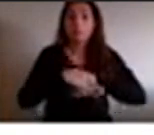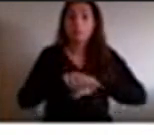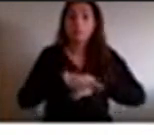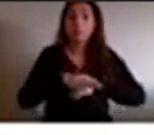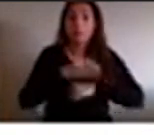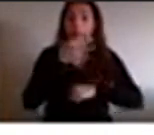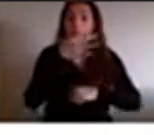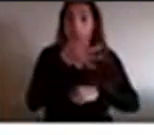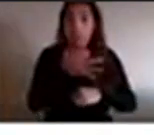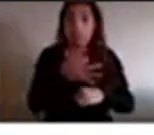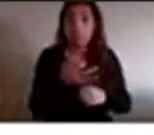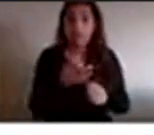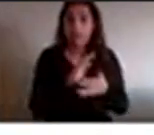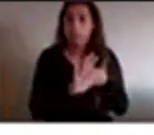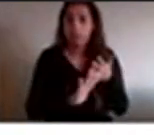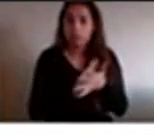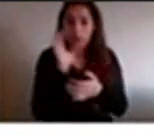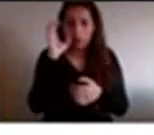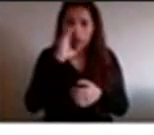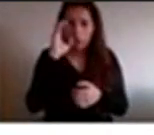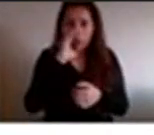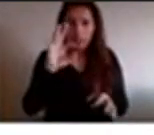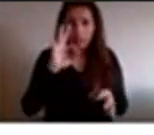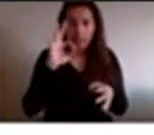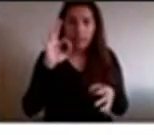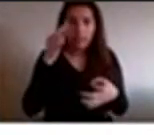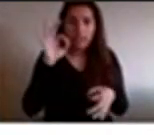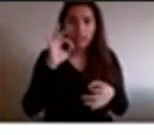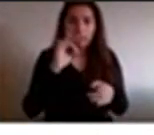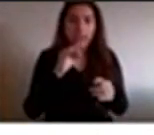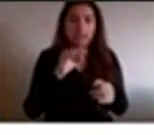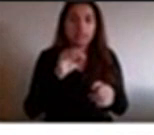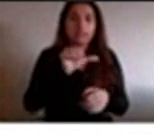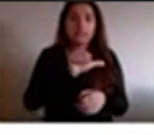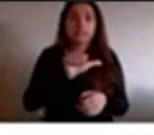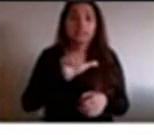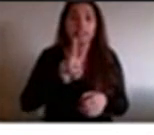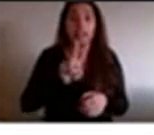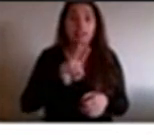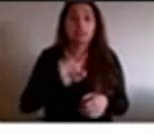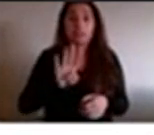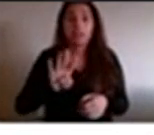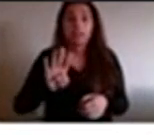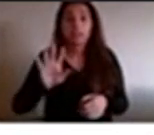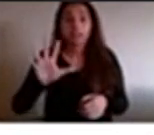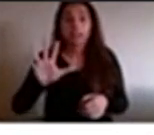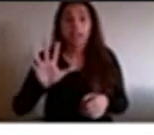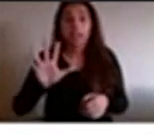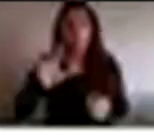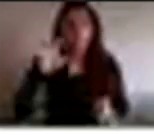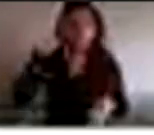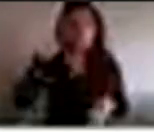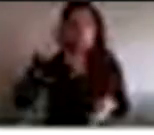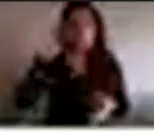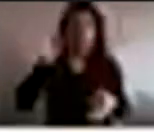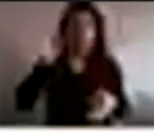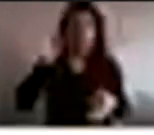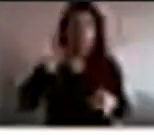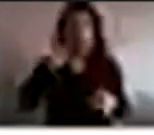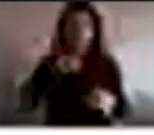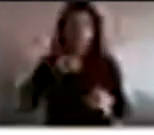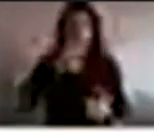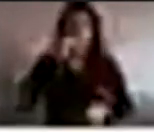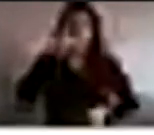dictamen número 6245 de la Dirección del Trabajo, que viene a recopilar todos los dictámenes que